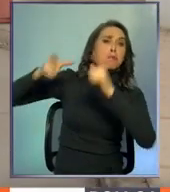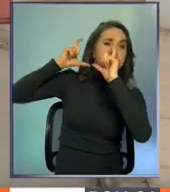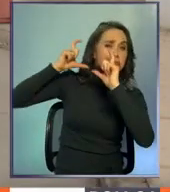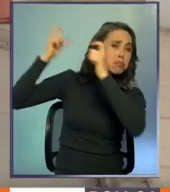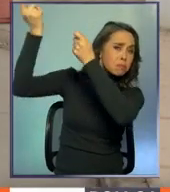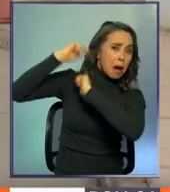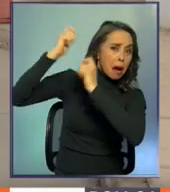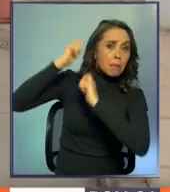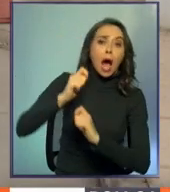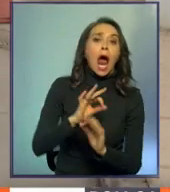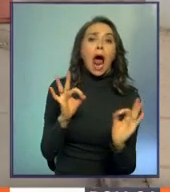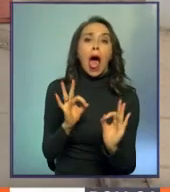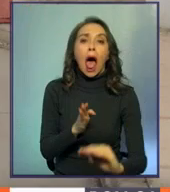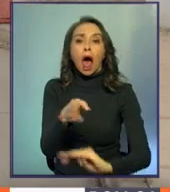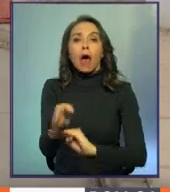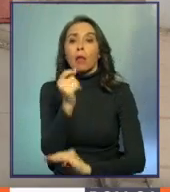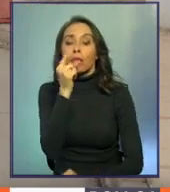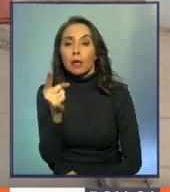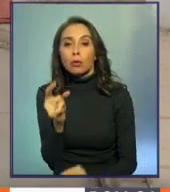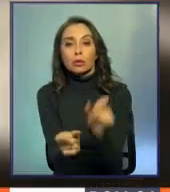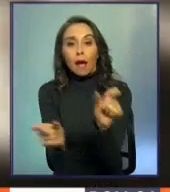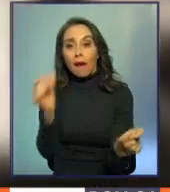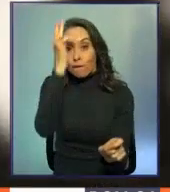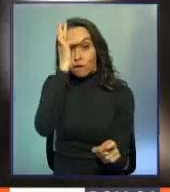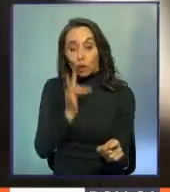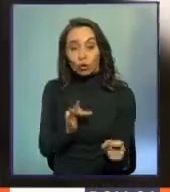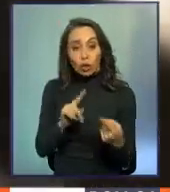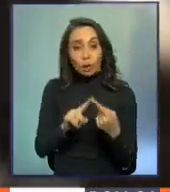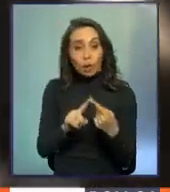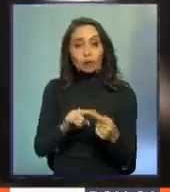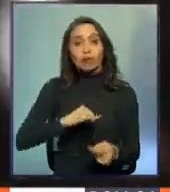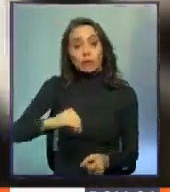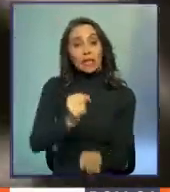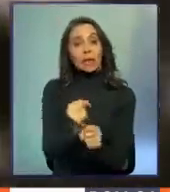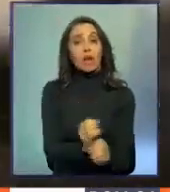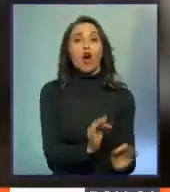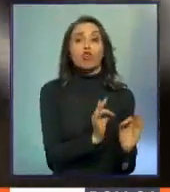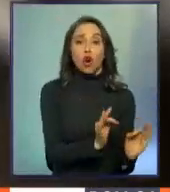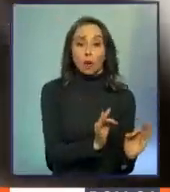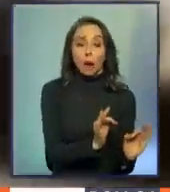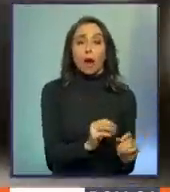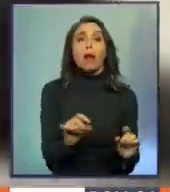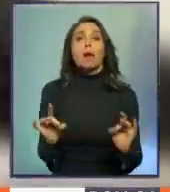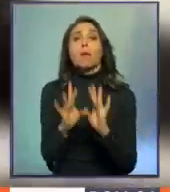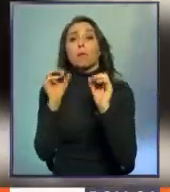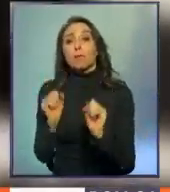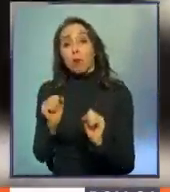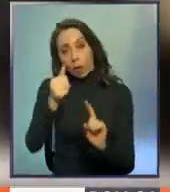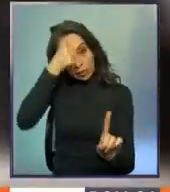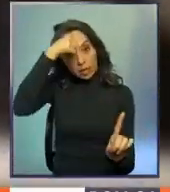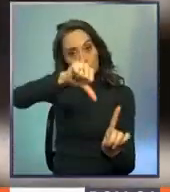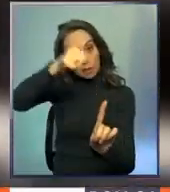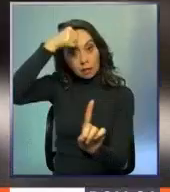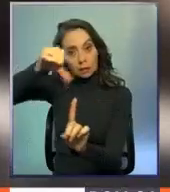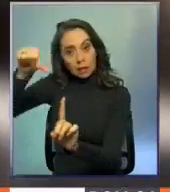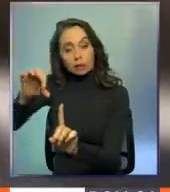funcionarios involucrados se mantendrán en sus labores normales, eso sí, sin perjuicio de eventuales sanciones